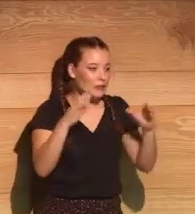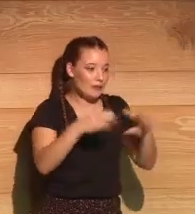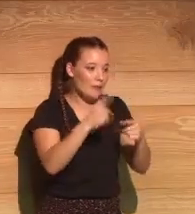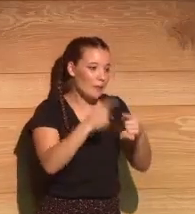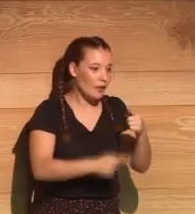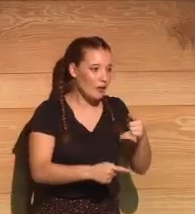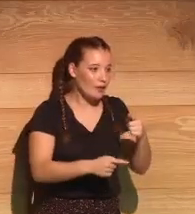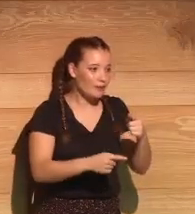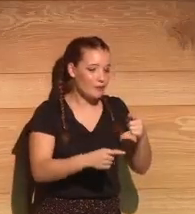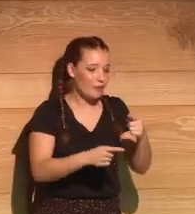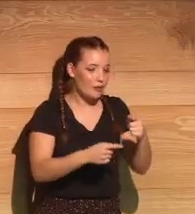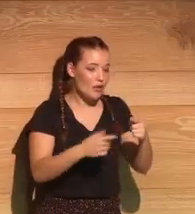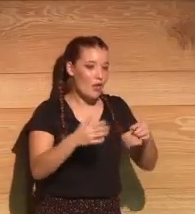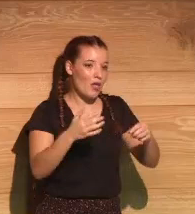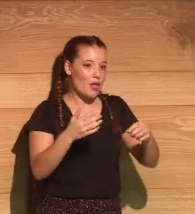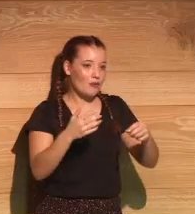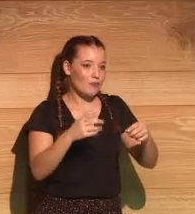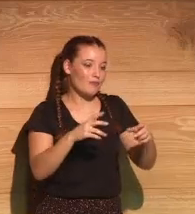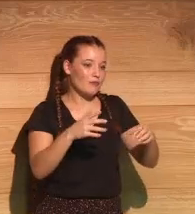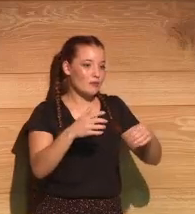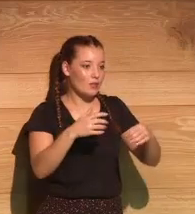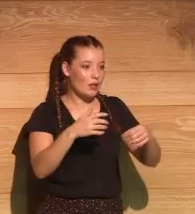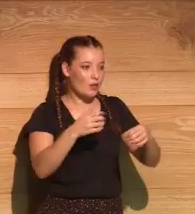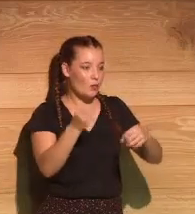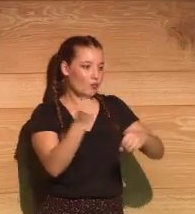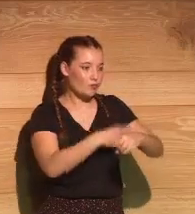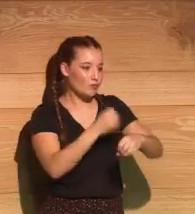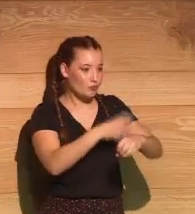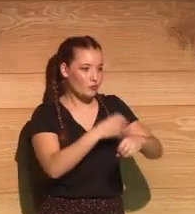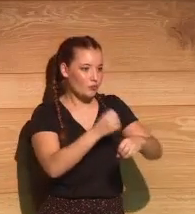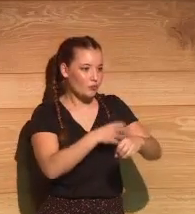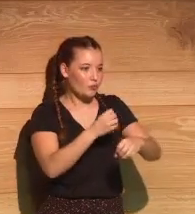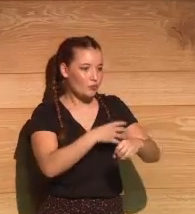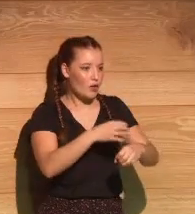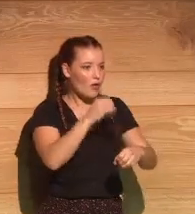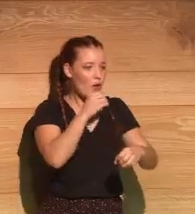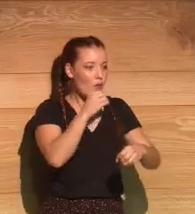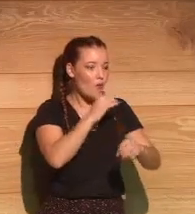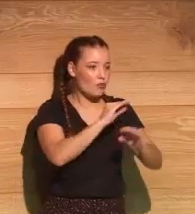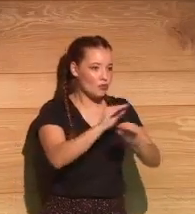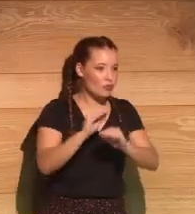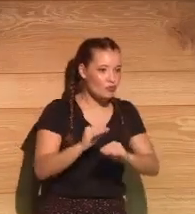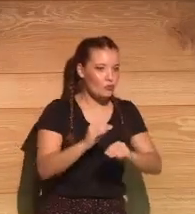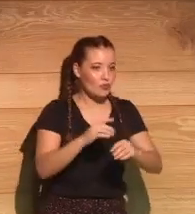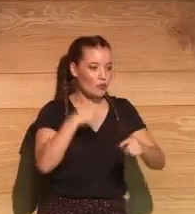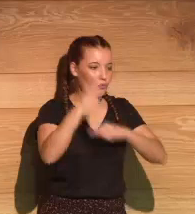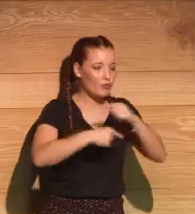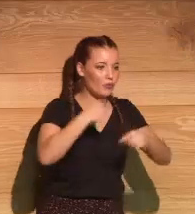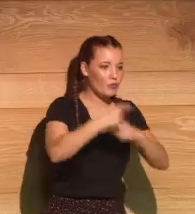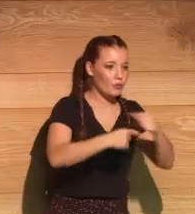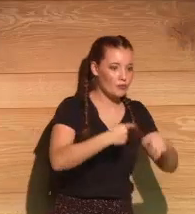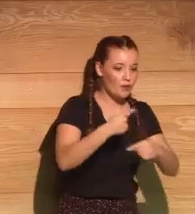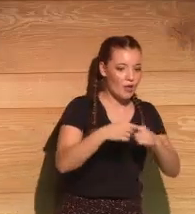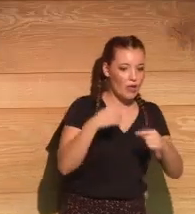va a heredar muchísimo, porque es una generación de hijos únicos. Y entonces va a heredar de los abuelos, de los padres, de las madres y de las